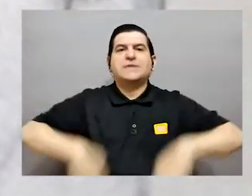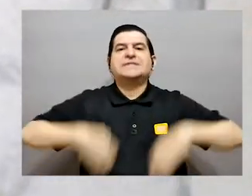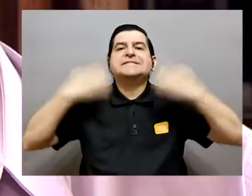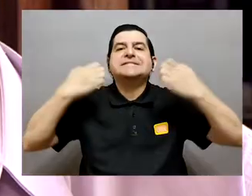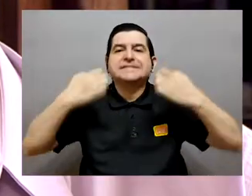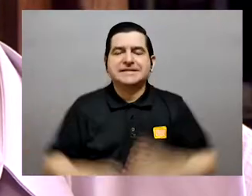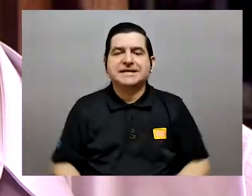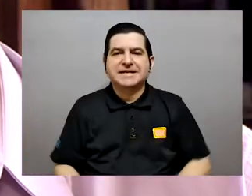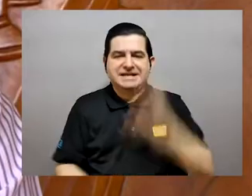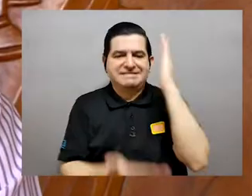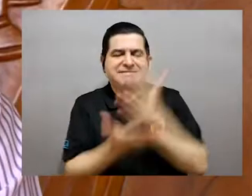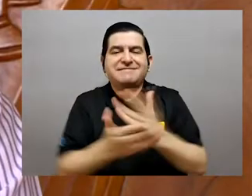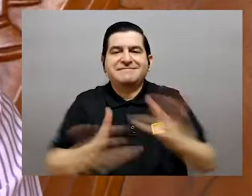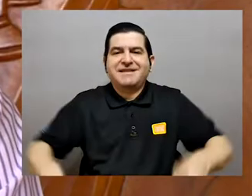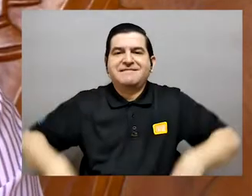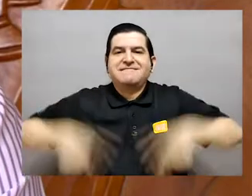no voy a ir.